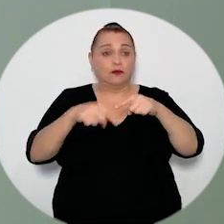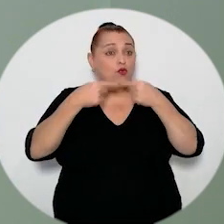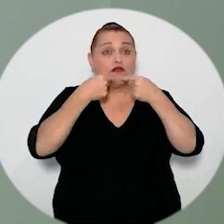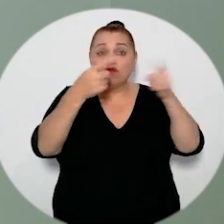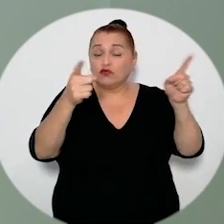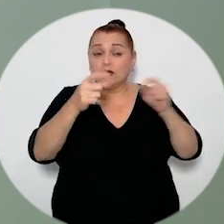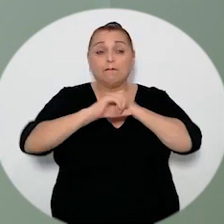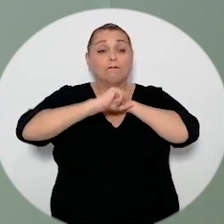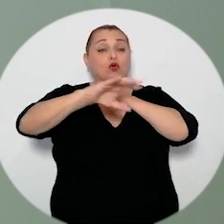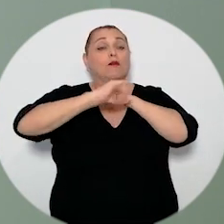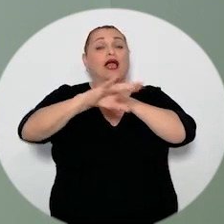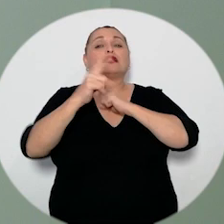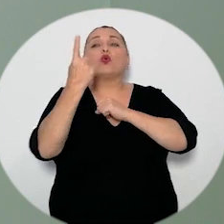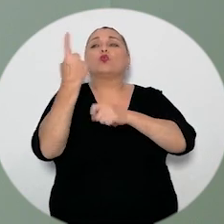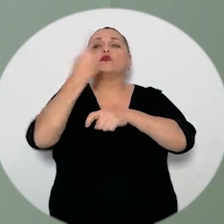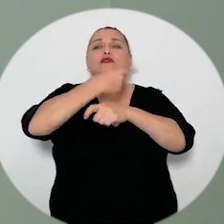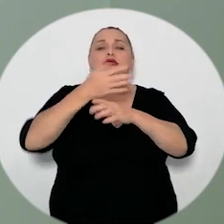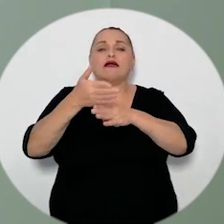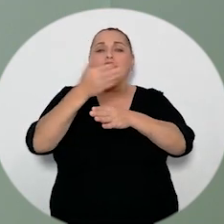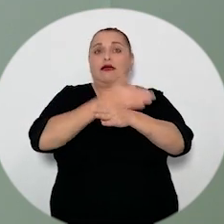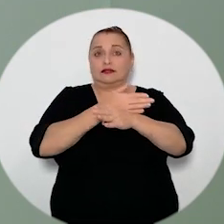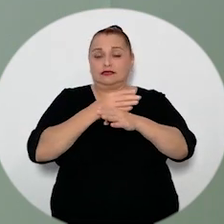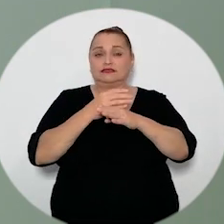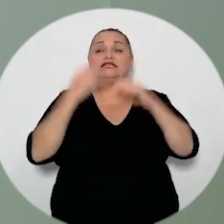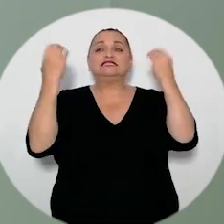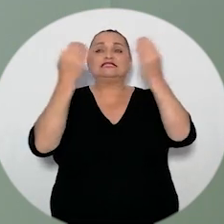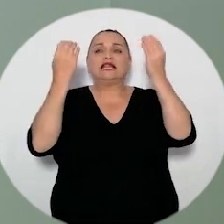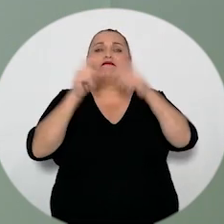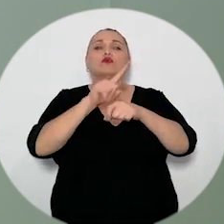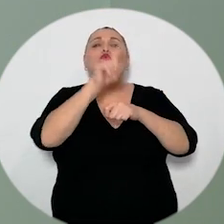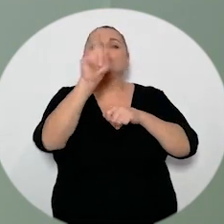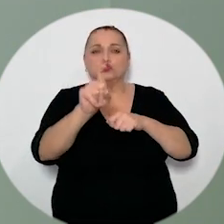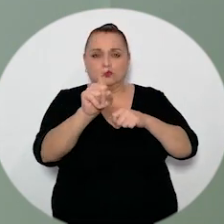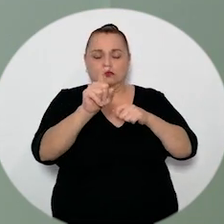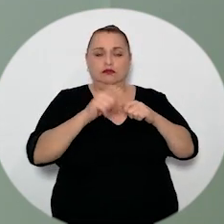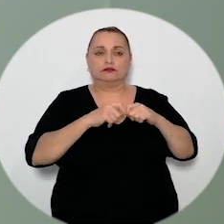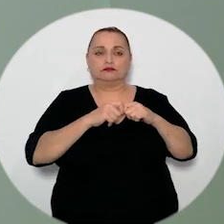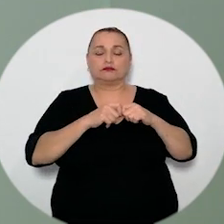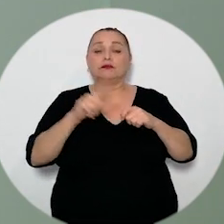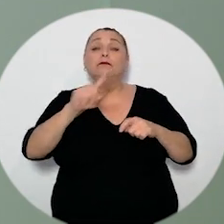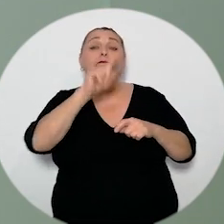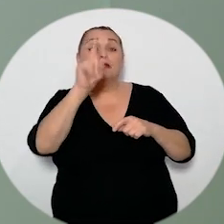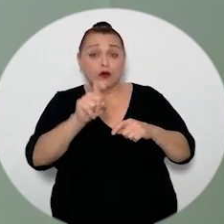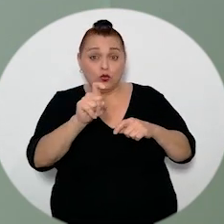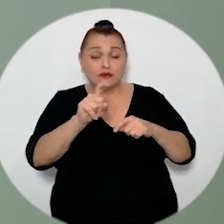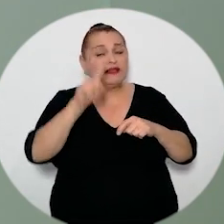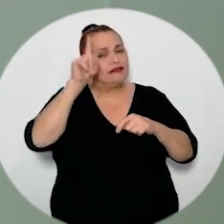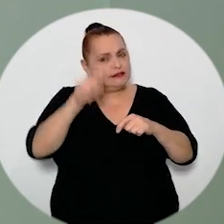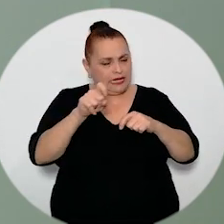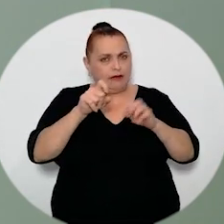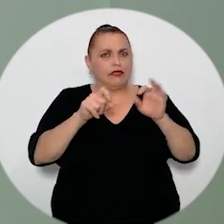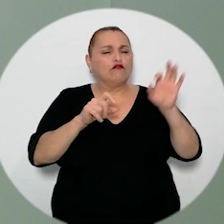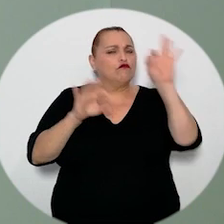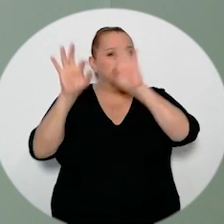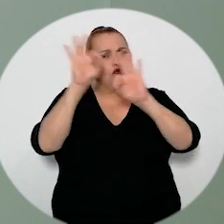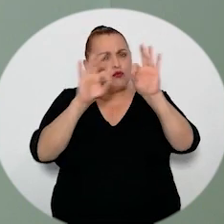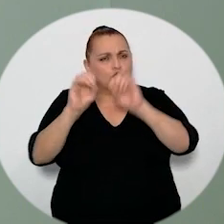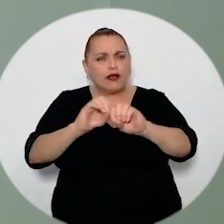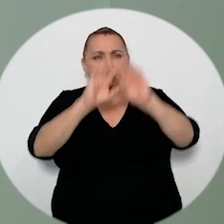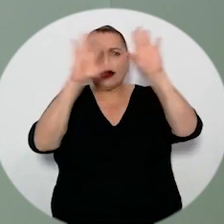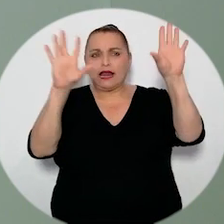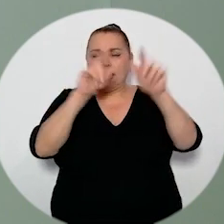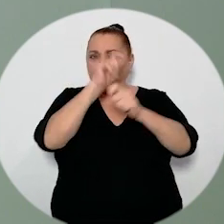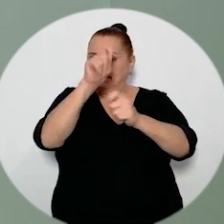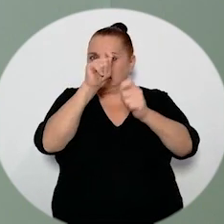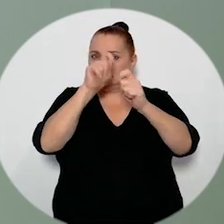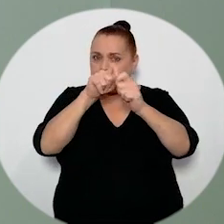se puede difundir propaganda al menos un día antes de que se celebre la consulta. La pregunta debe ser formulada de manera